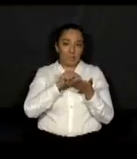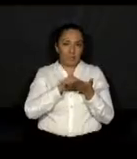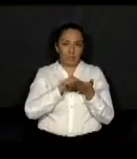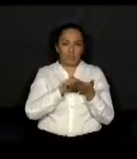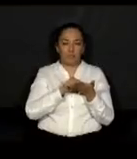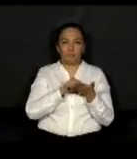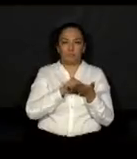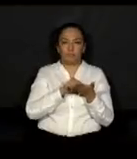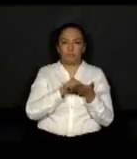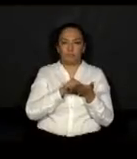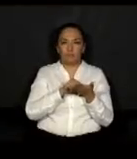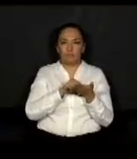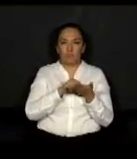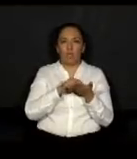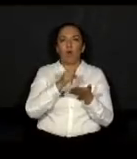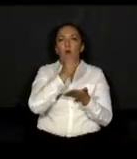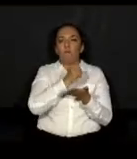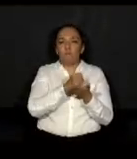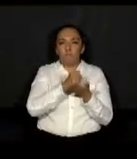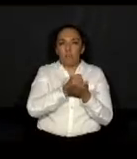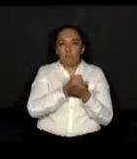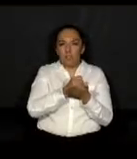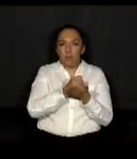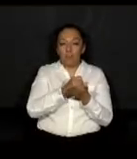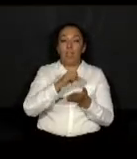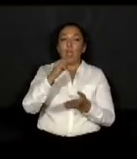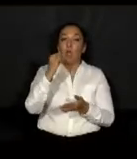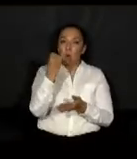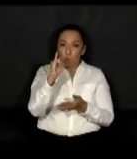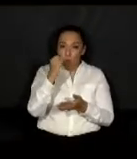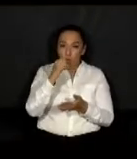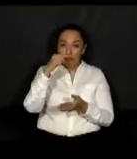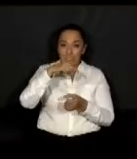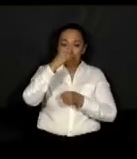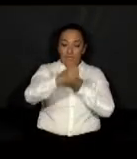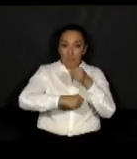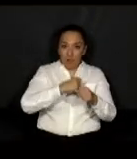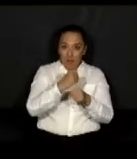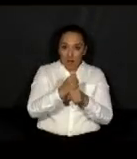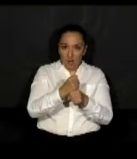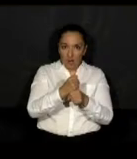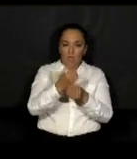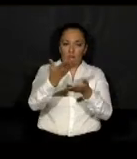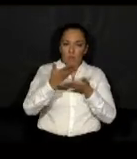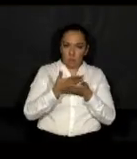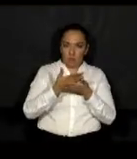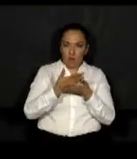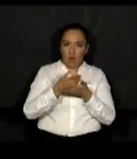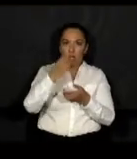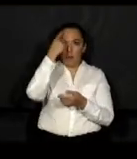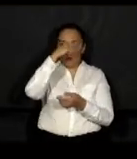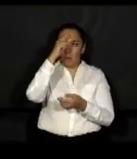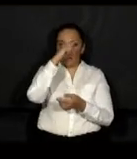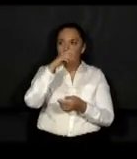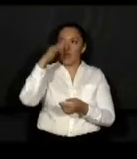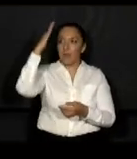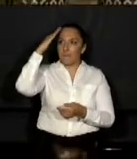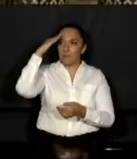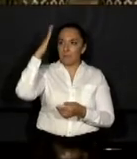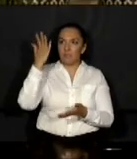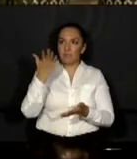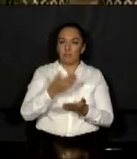467/2021, de fecha 15 de junio del año en curso, enviado por la consejera presidente provisional del Instituto Estatal